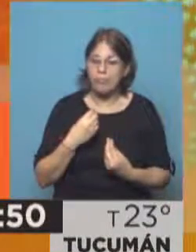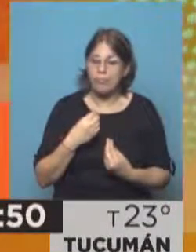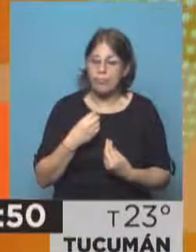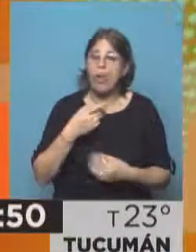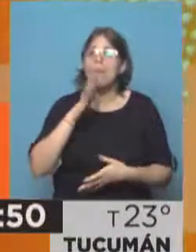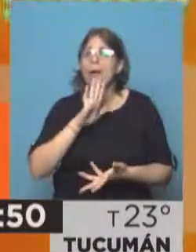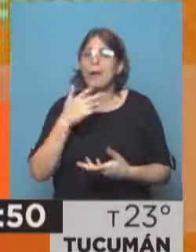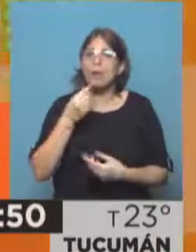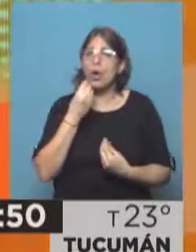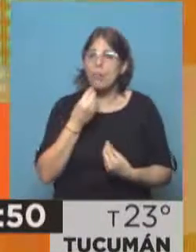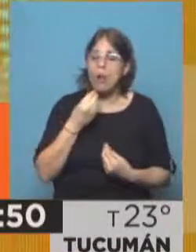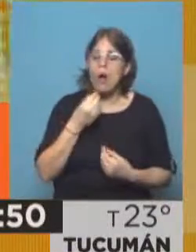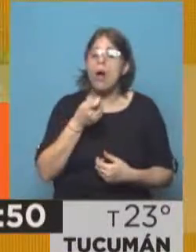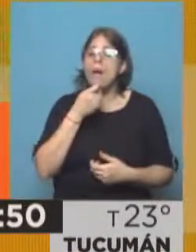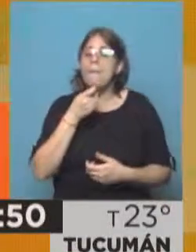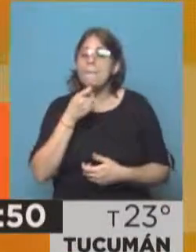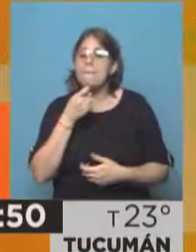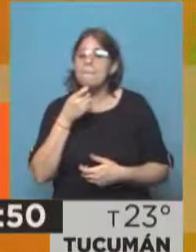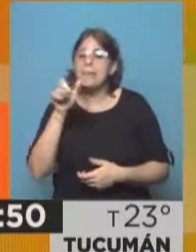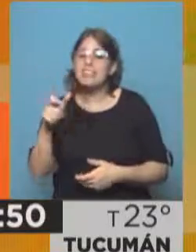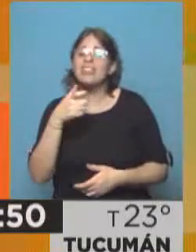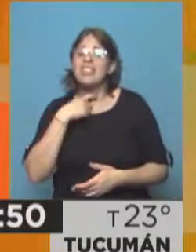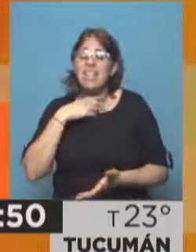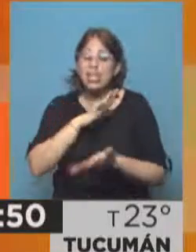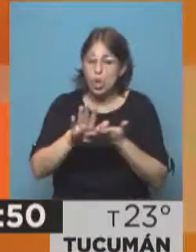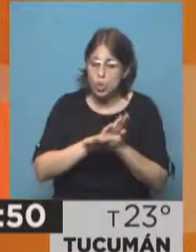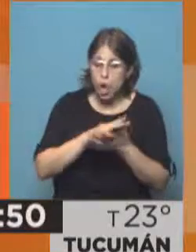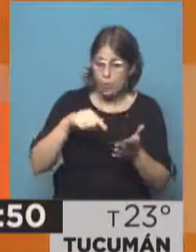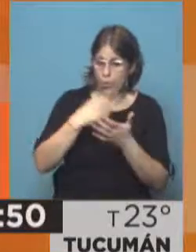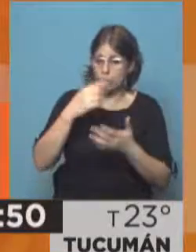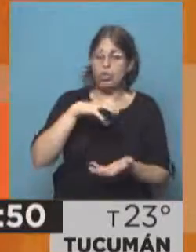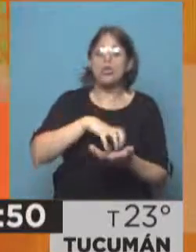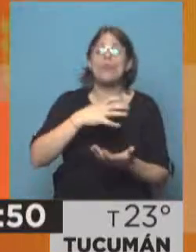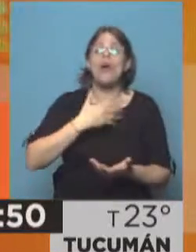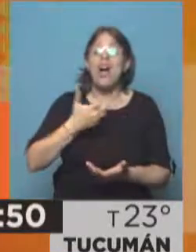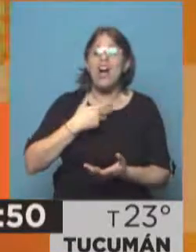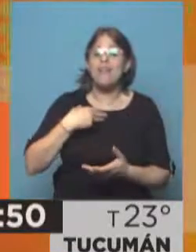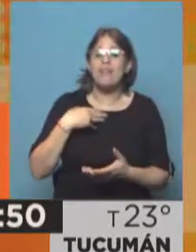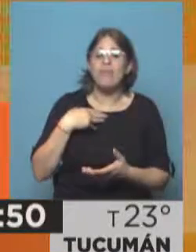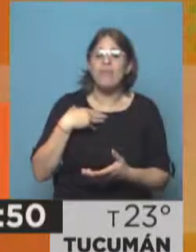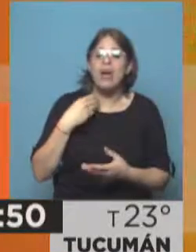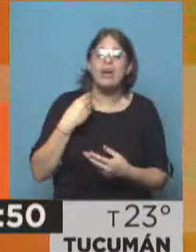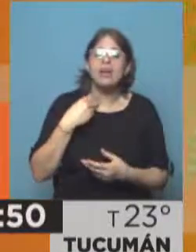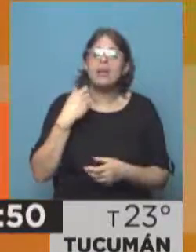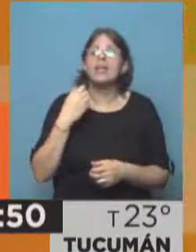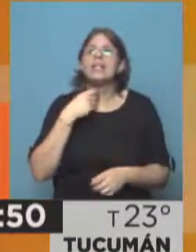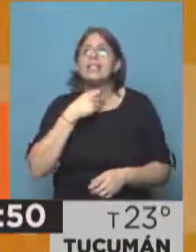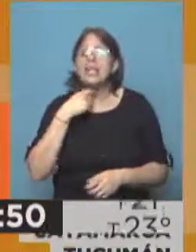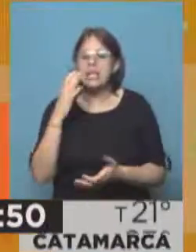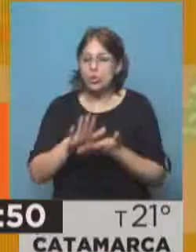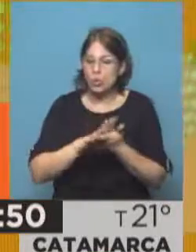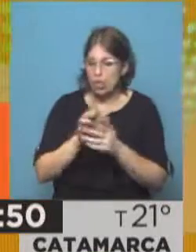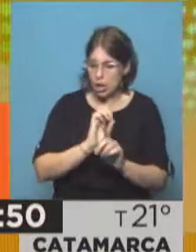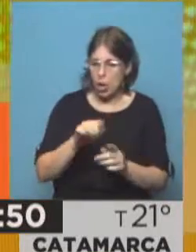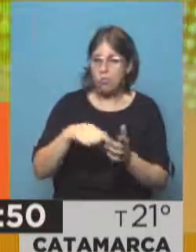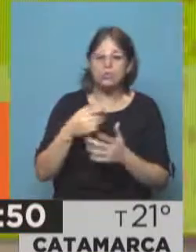se acerca o no. En el caso de la AFA, últimamente no tuvimos acercamiento. Entonces lo que necesitamos es que se vuelva al diálogo. Bueno,